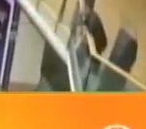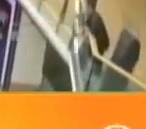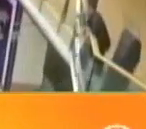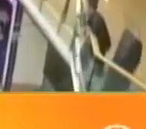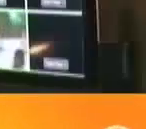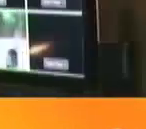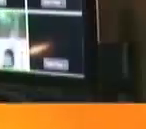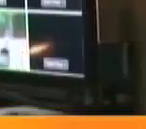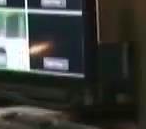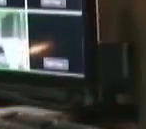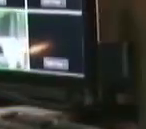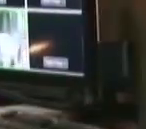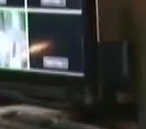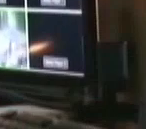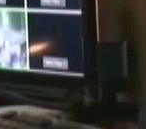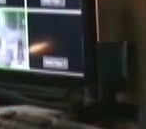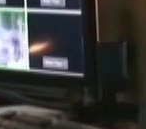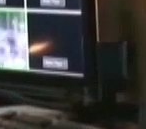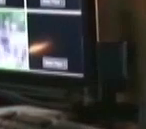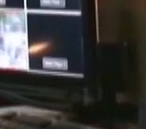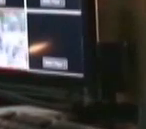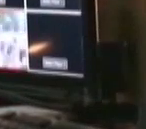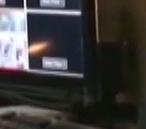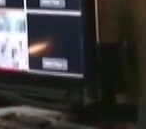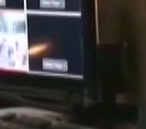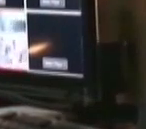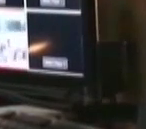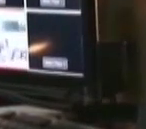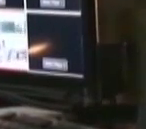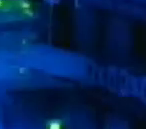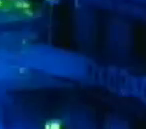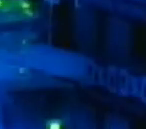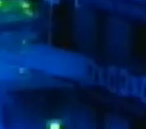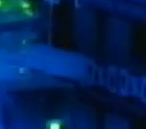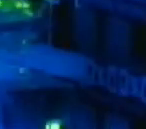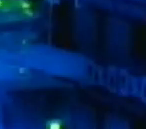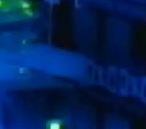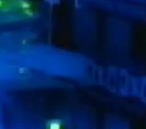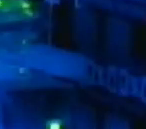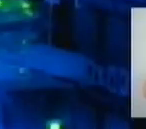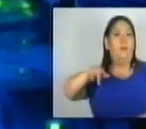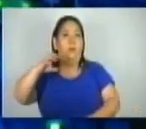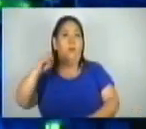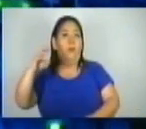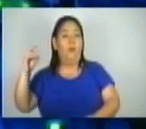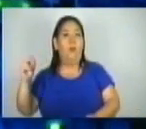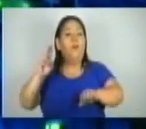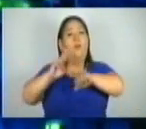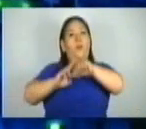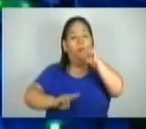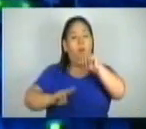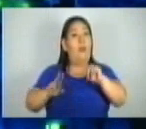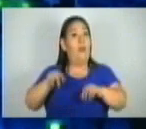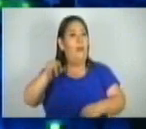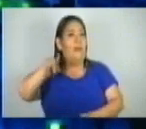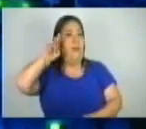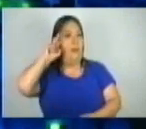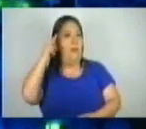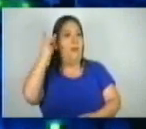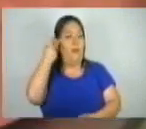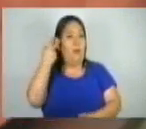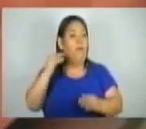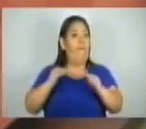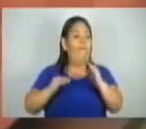además resultó en una prevención de pérdidas estimadas en 73.5 millones dó lo que representa un